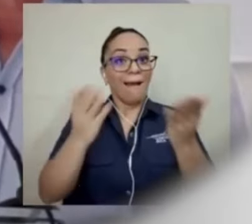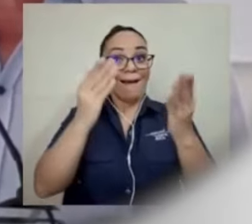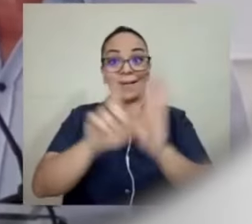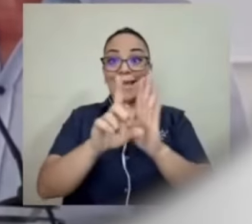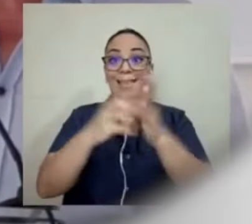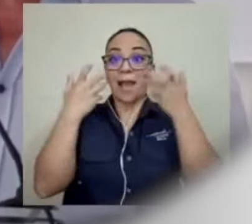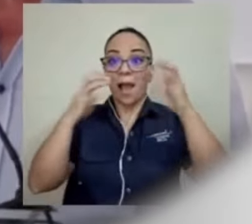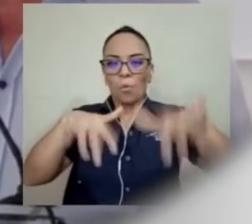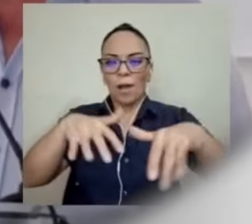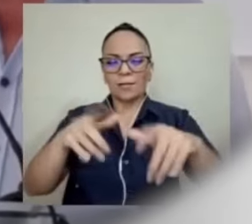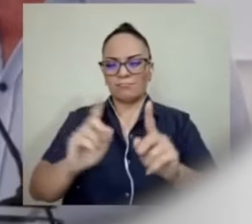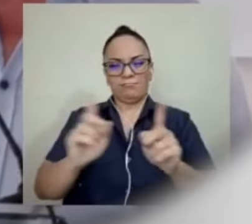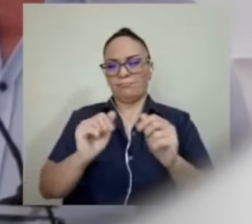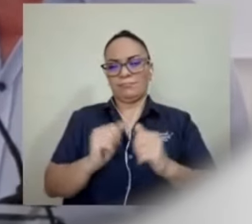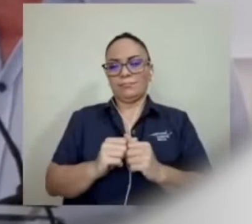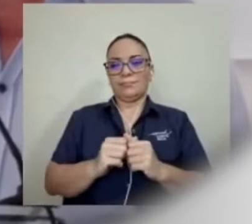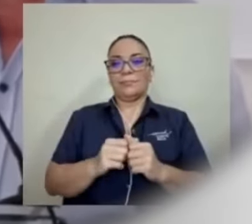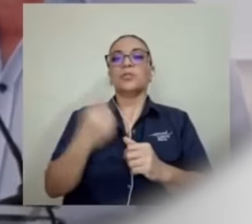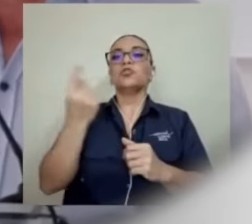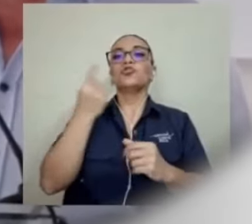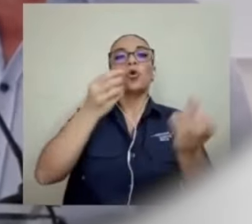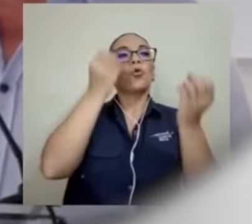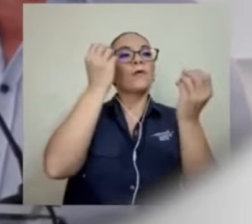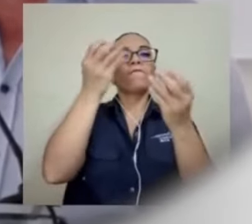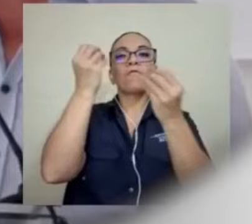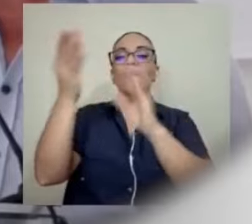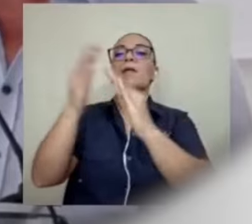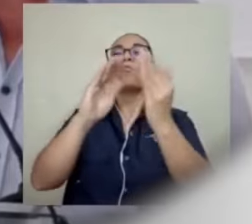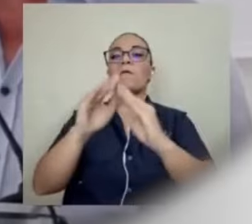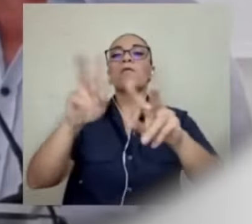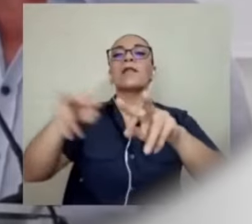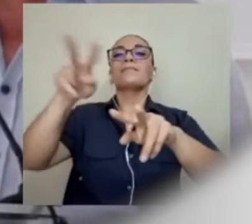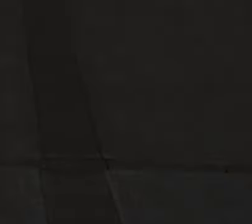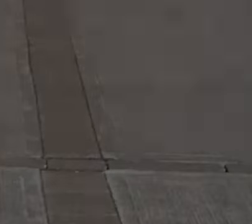más allá de comunicarle al pueblo sus ventajas.